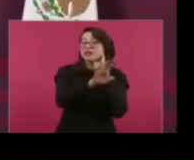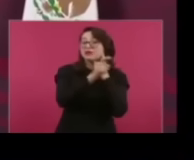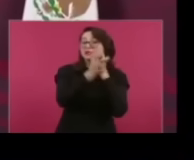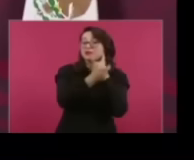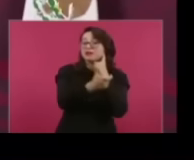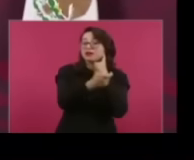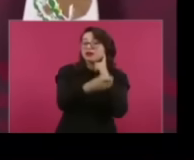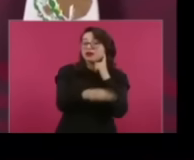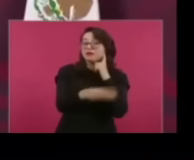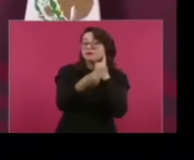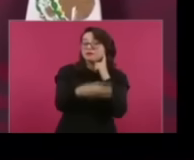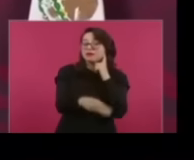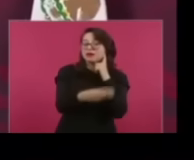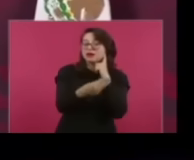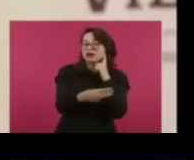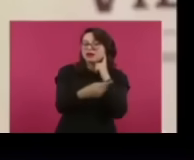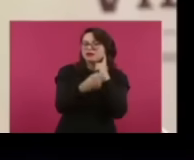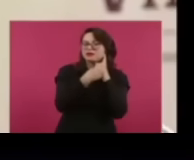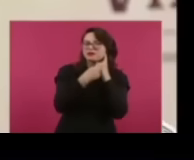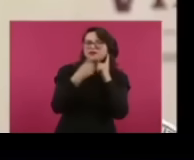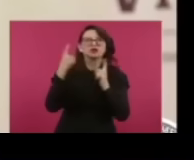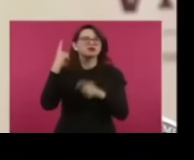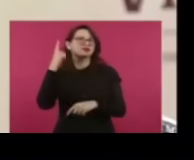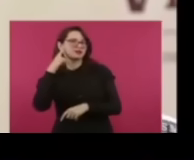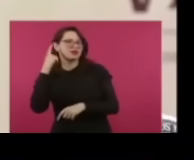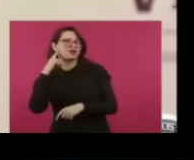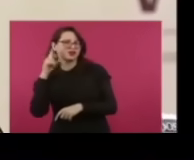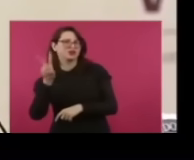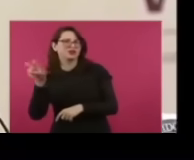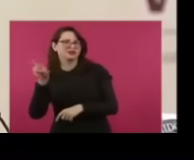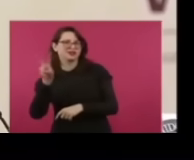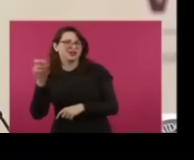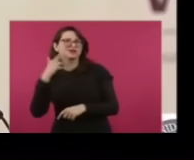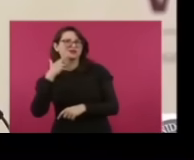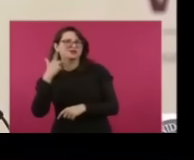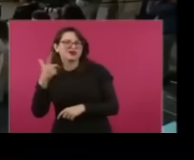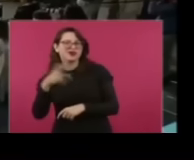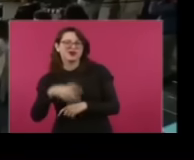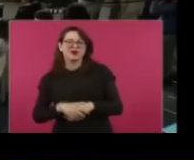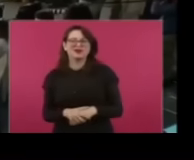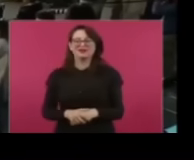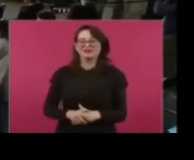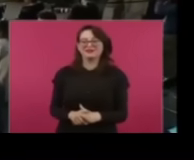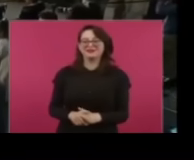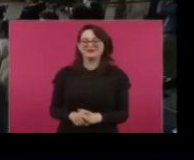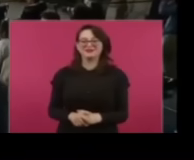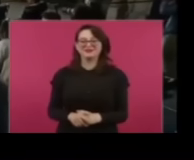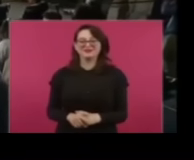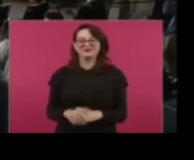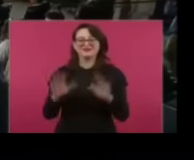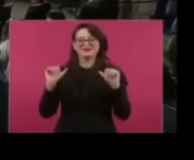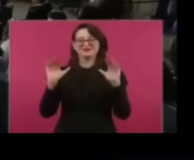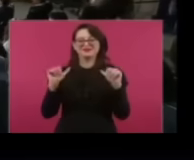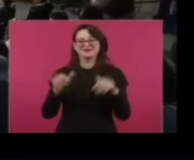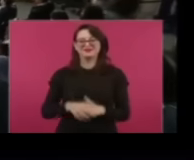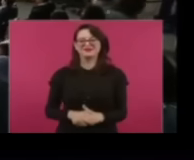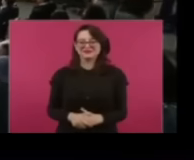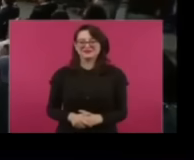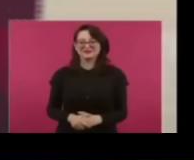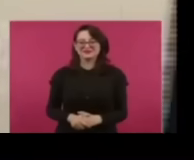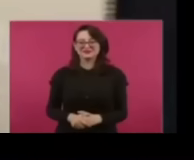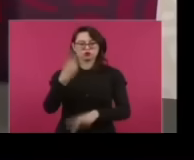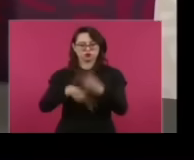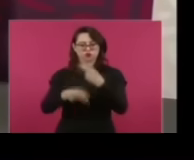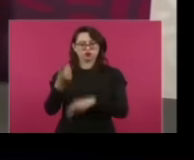por primera vez, muchas gracias por tu tiempo y por tu espacio. Solamente pido tu apoyo con la suscripción para que cada día podamos ser